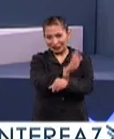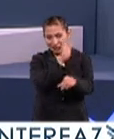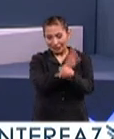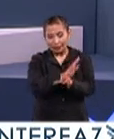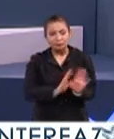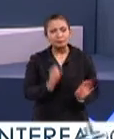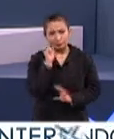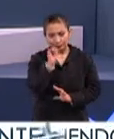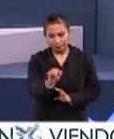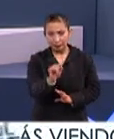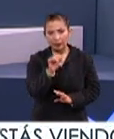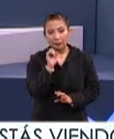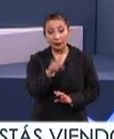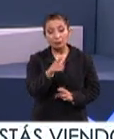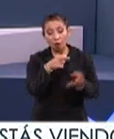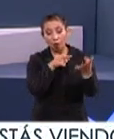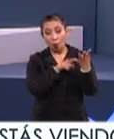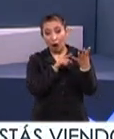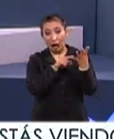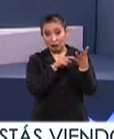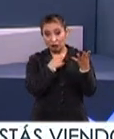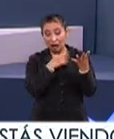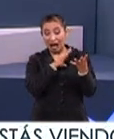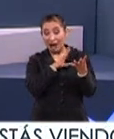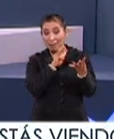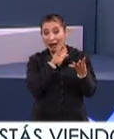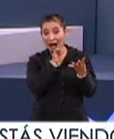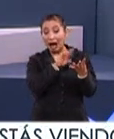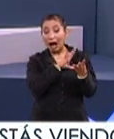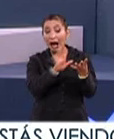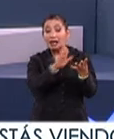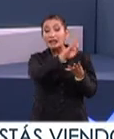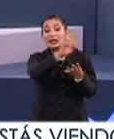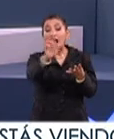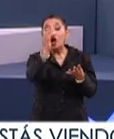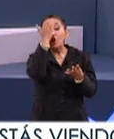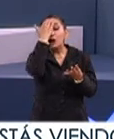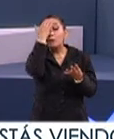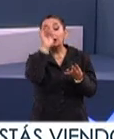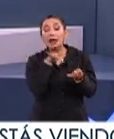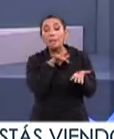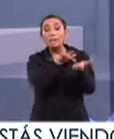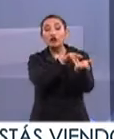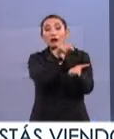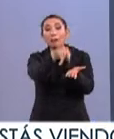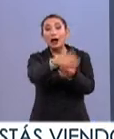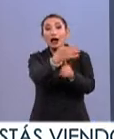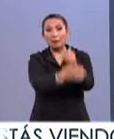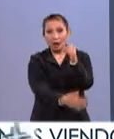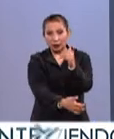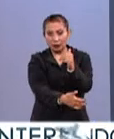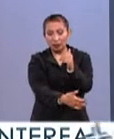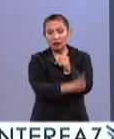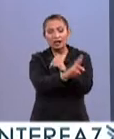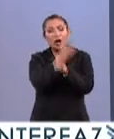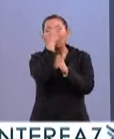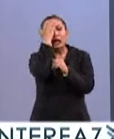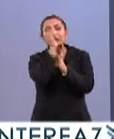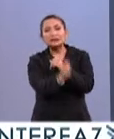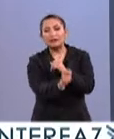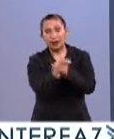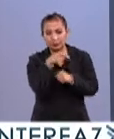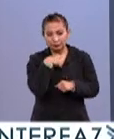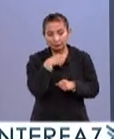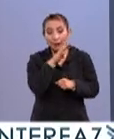Excelente. Sí, la cuarta prioridad que tenemos es que exista un reconocimiento y un estímulo para que terminen. Reconocimiento quiere decir,